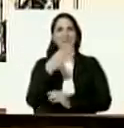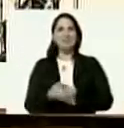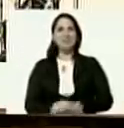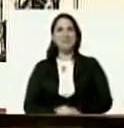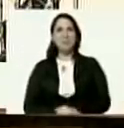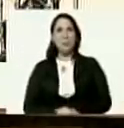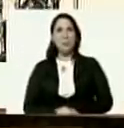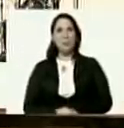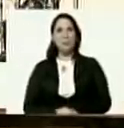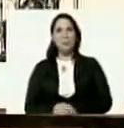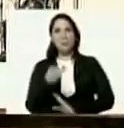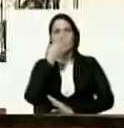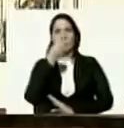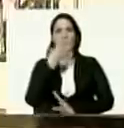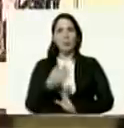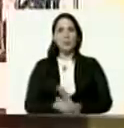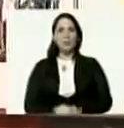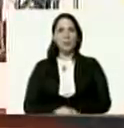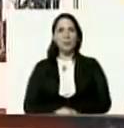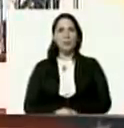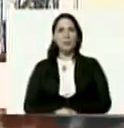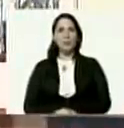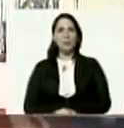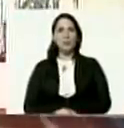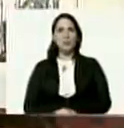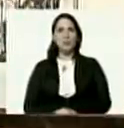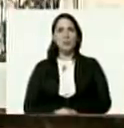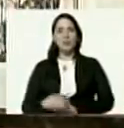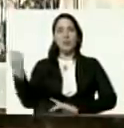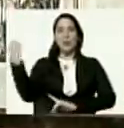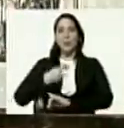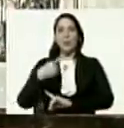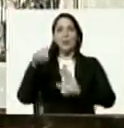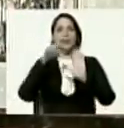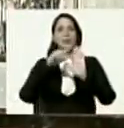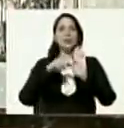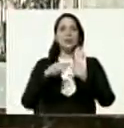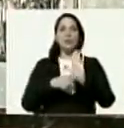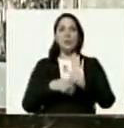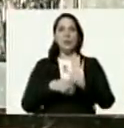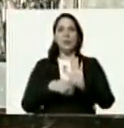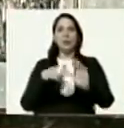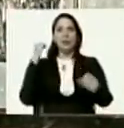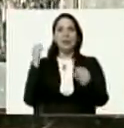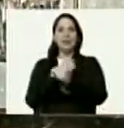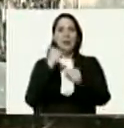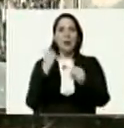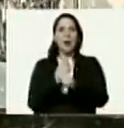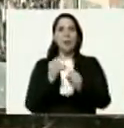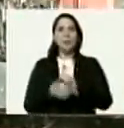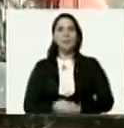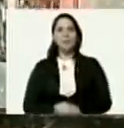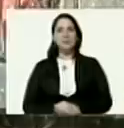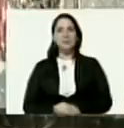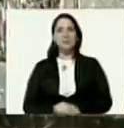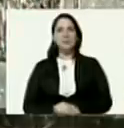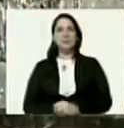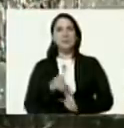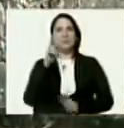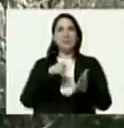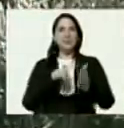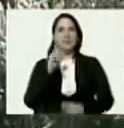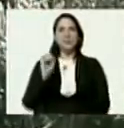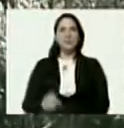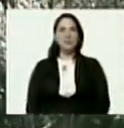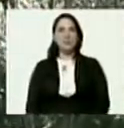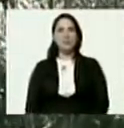Palacio de Miraflores, giraba instrucciones de trabajo para este año 2020